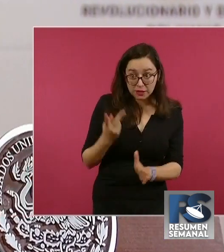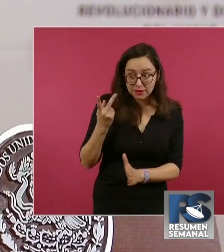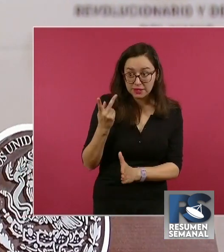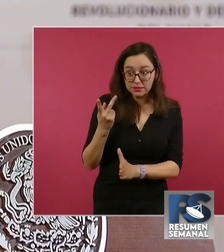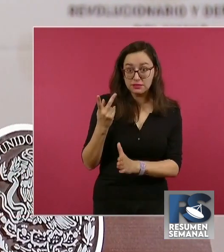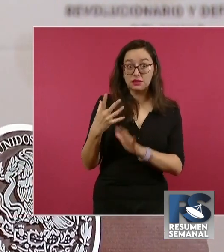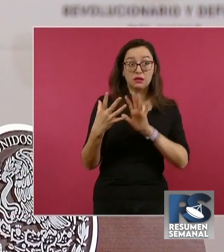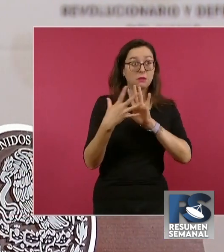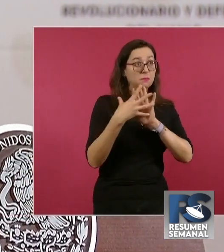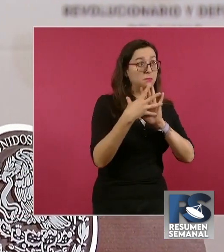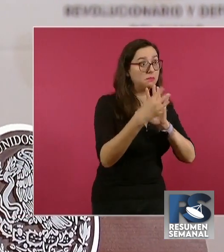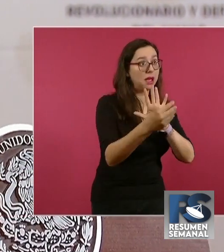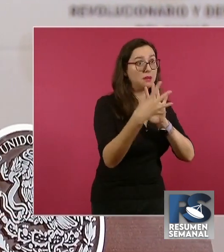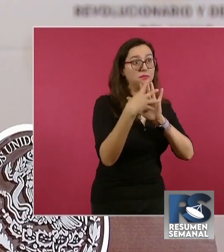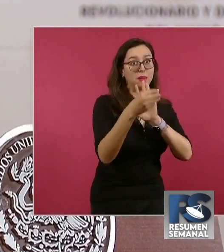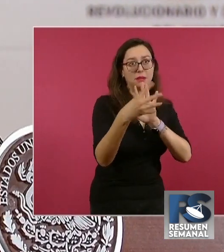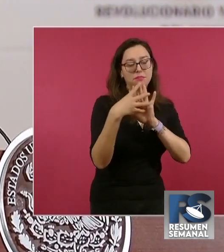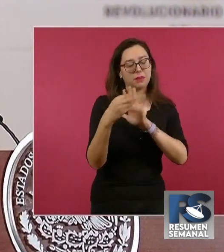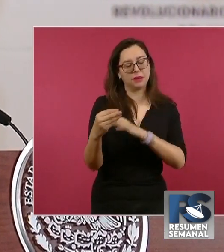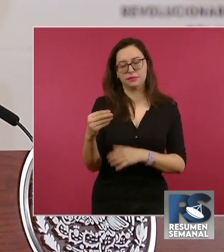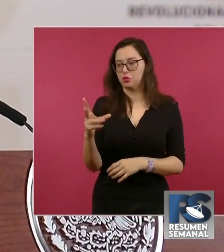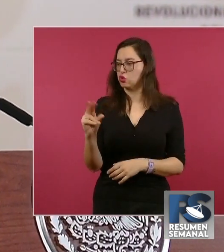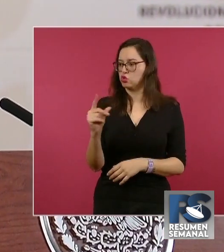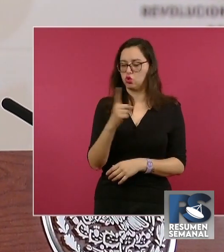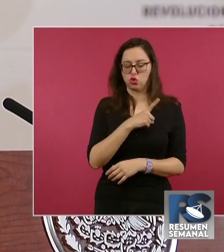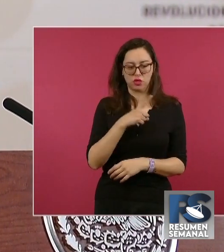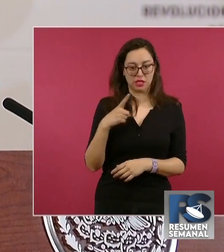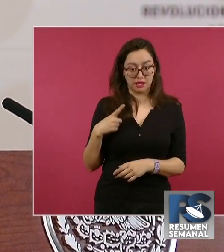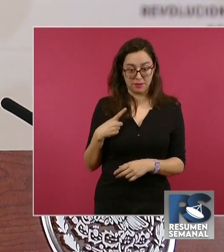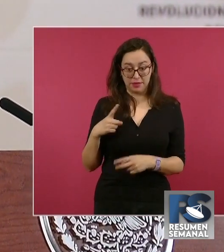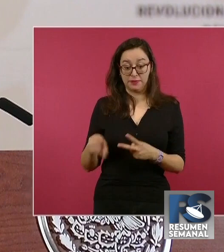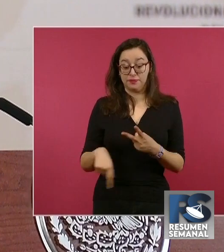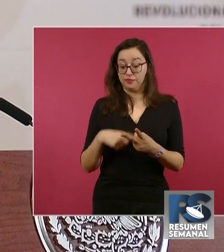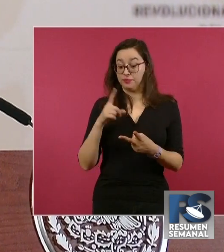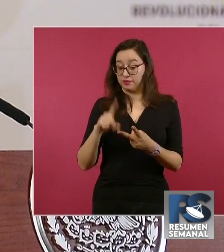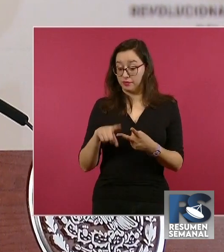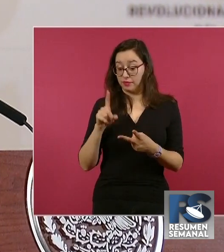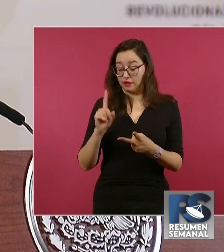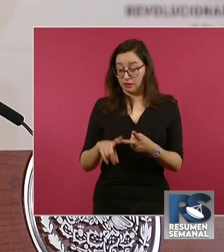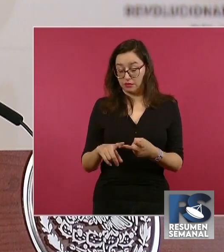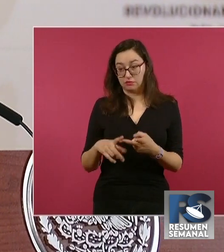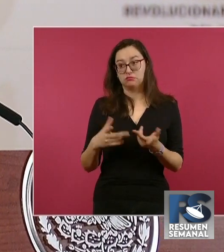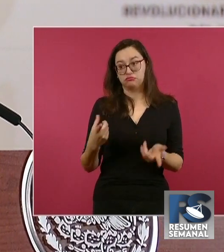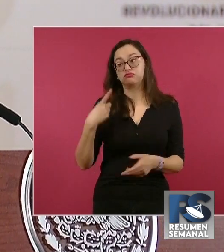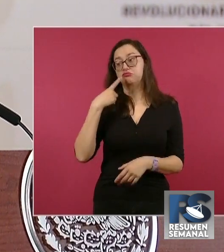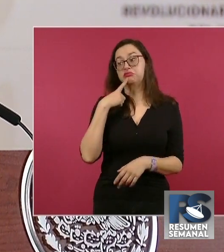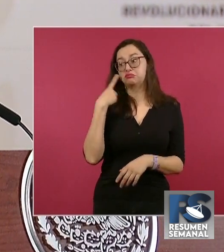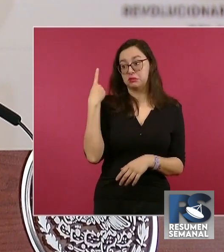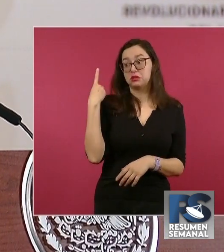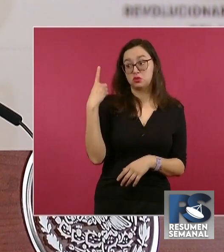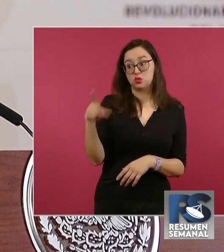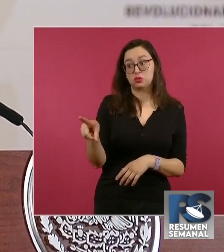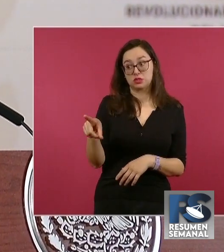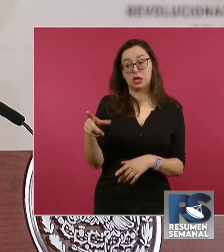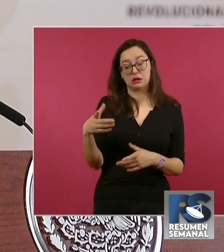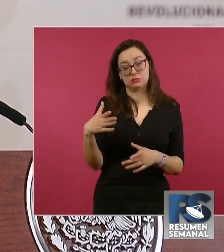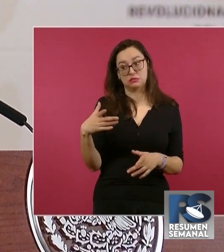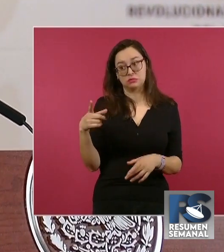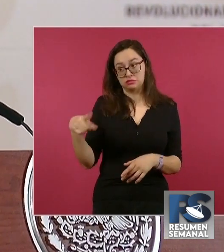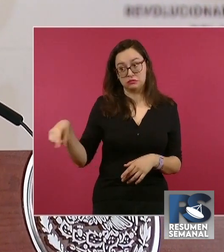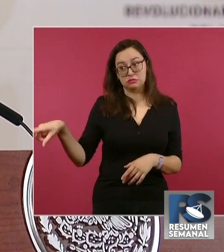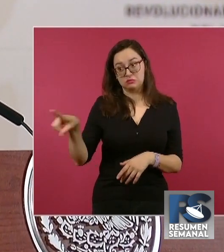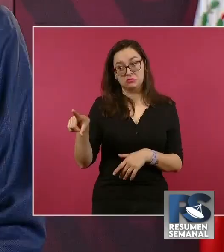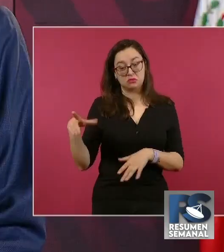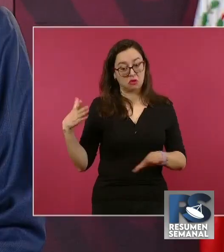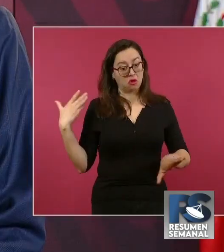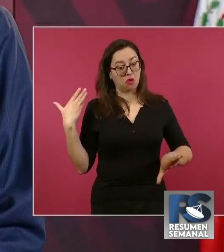en primera instancia lo que se busca es que no se repita Un hecho de lasnable como el que sufrió México en especial su presentación diplomática que no se